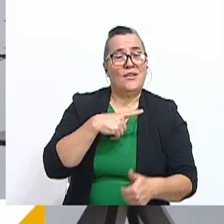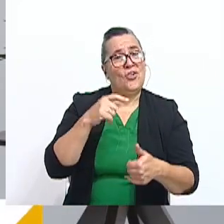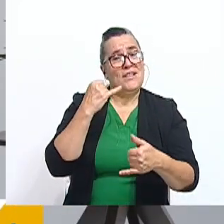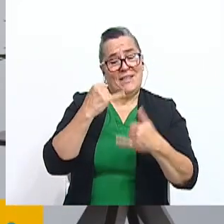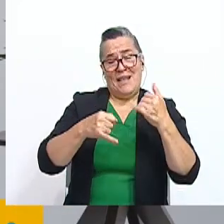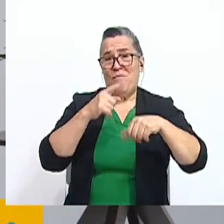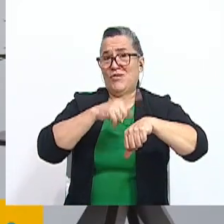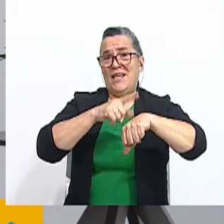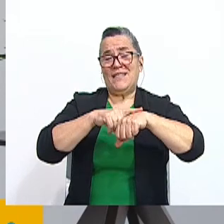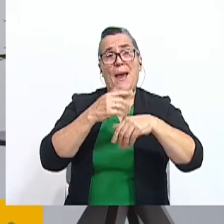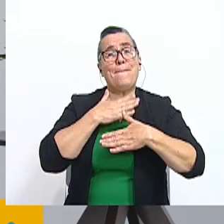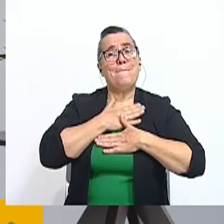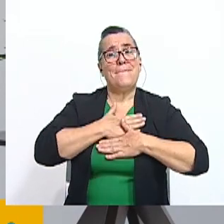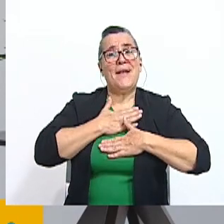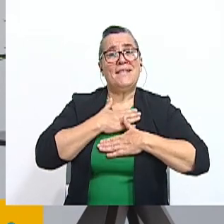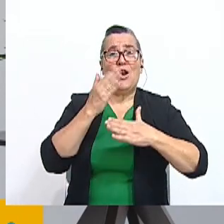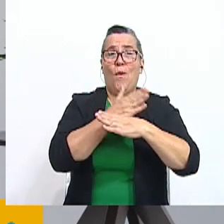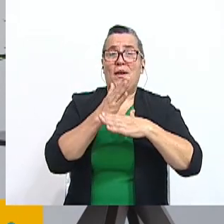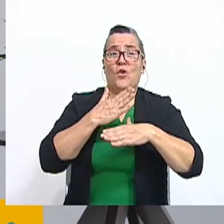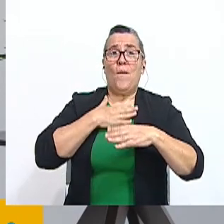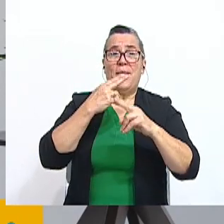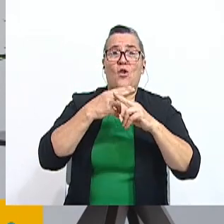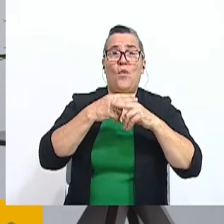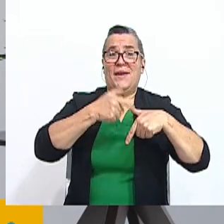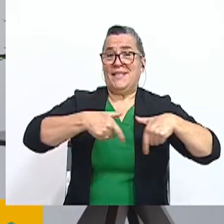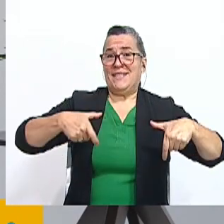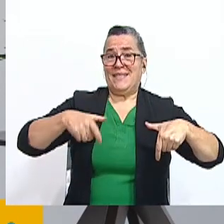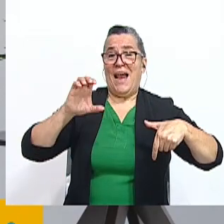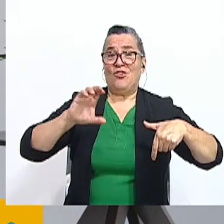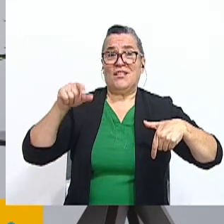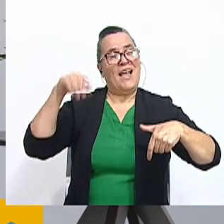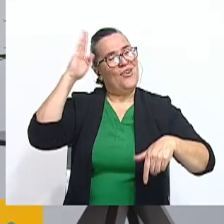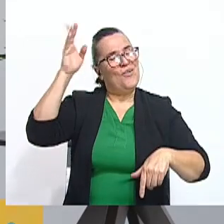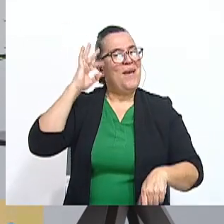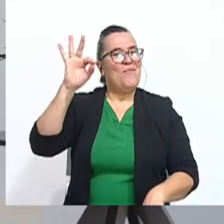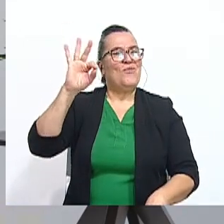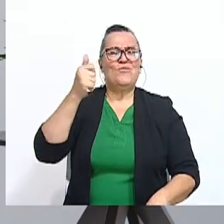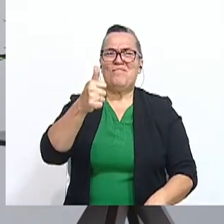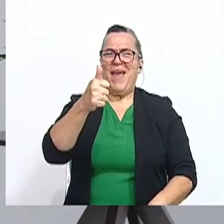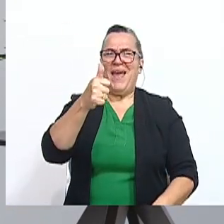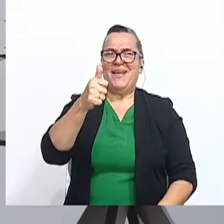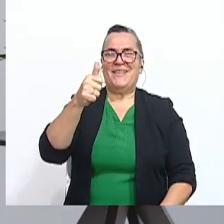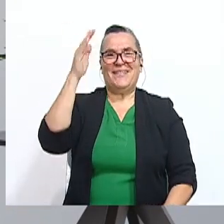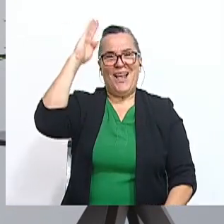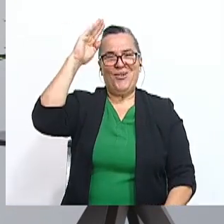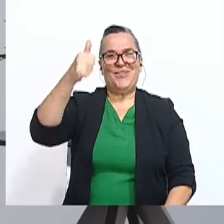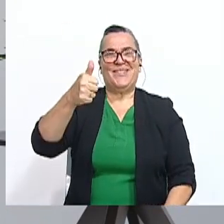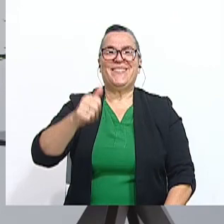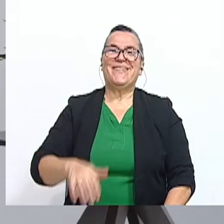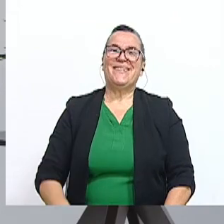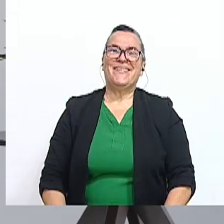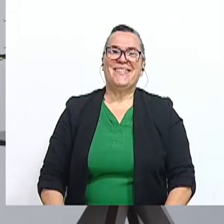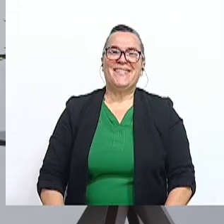Un placer haber compartido con ustedes. Mi nombre es Carlos Quesada. Nos vemos. Que estén muy bien. Saludos.